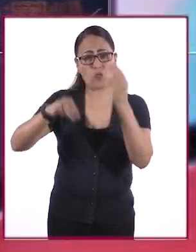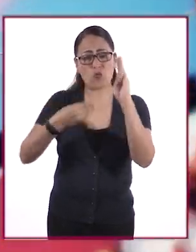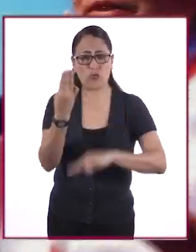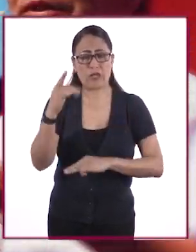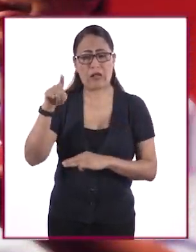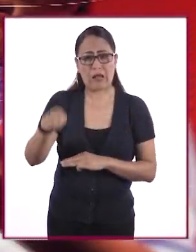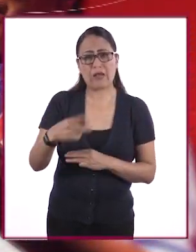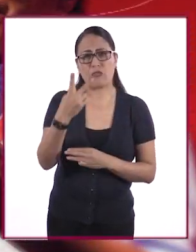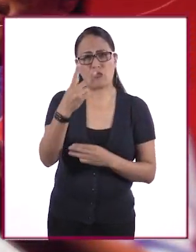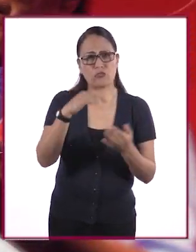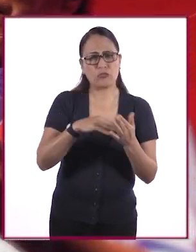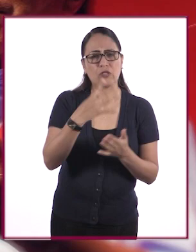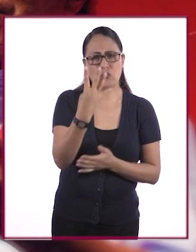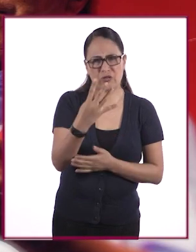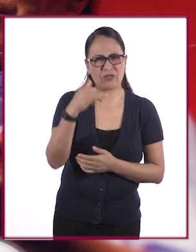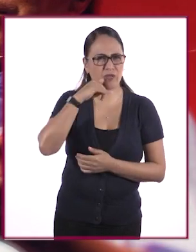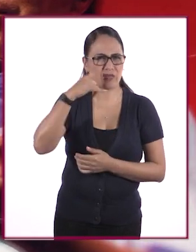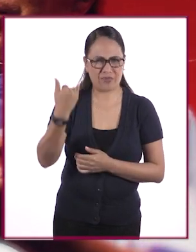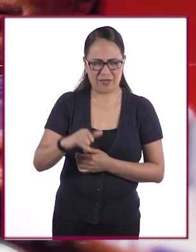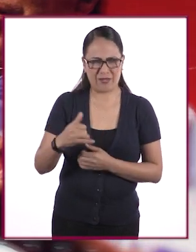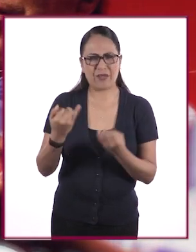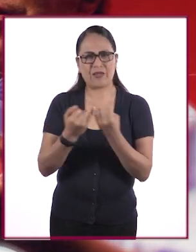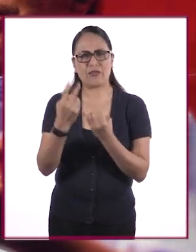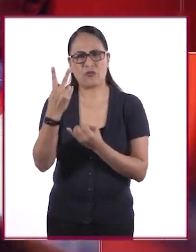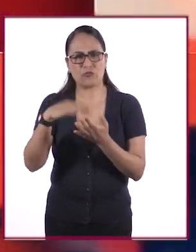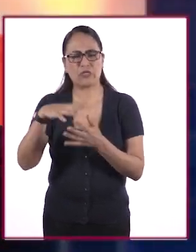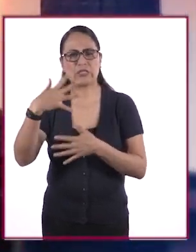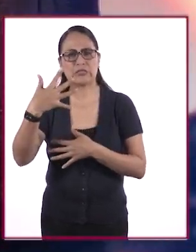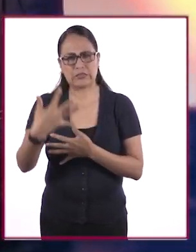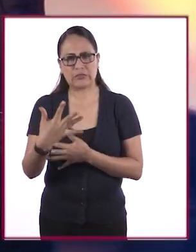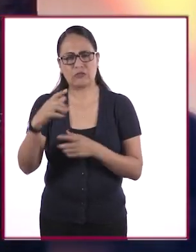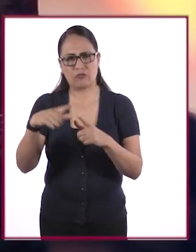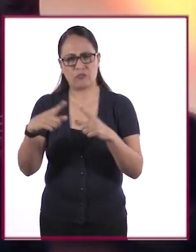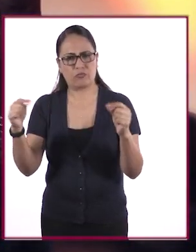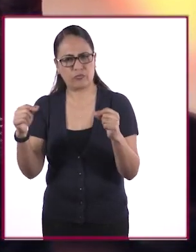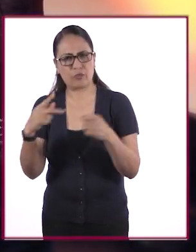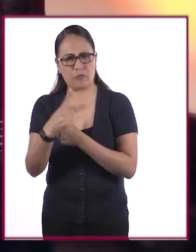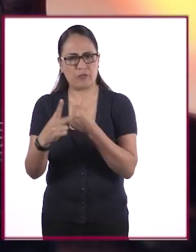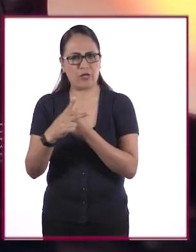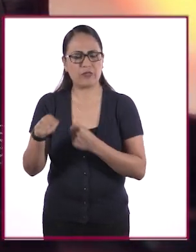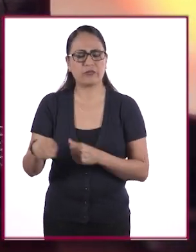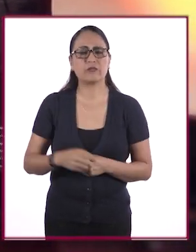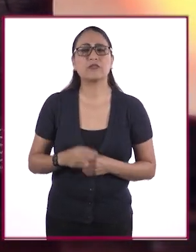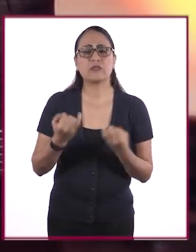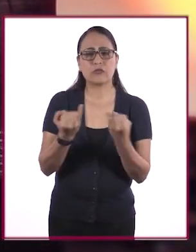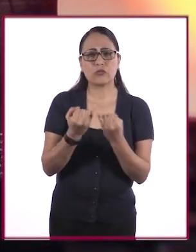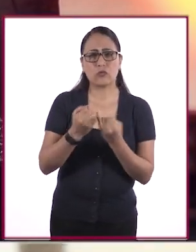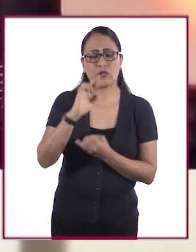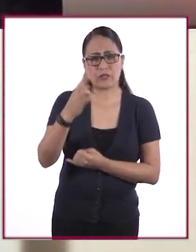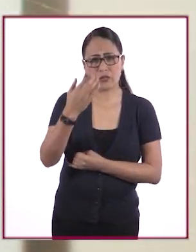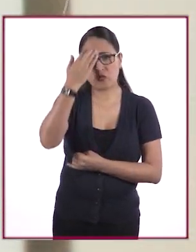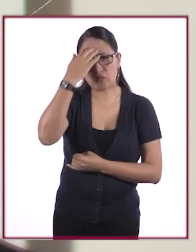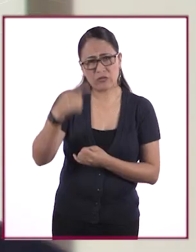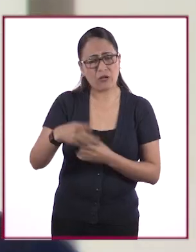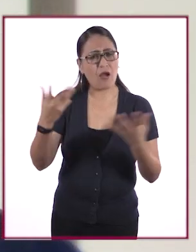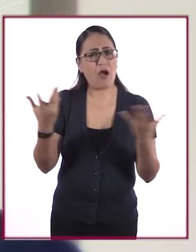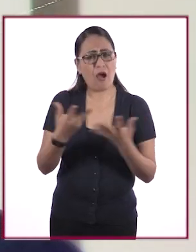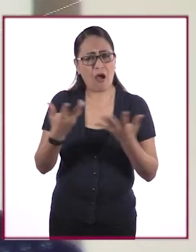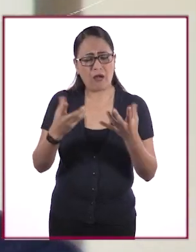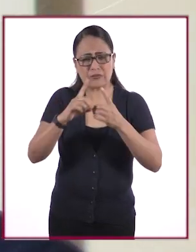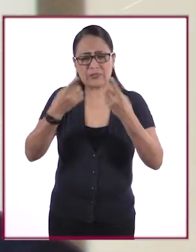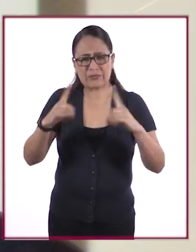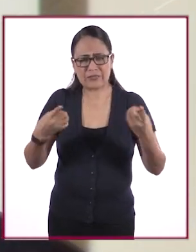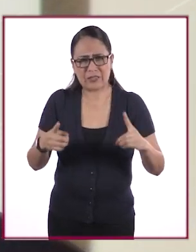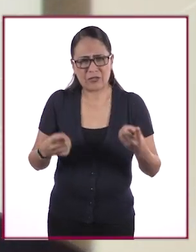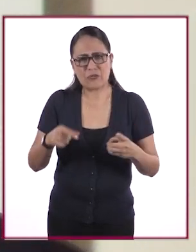ocasiones, 2004 en Italia y 2005 en Japón. Además, es reconocido por el desarrollo de los